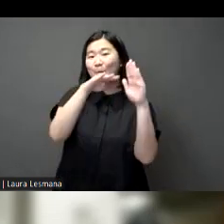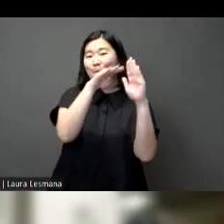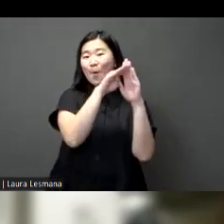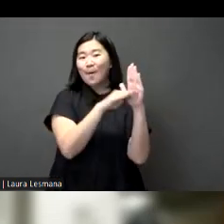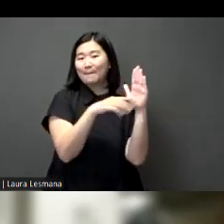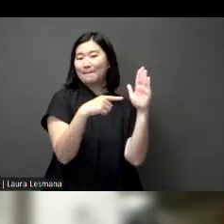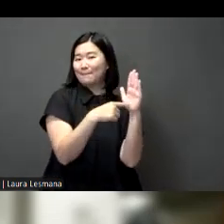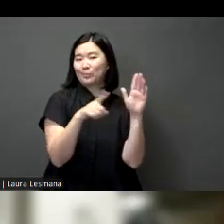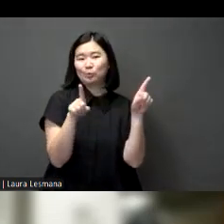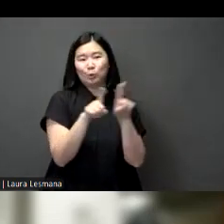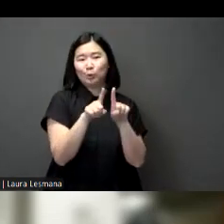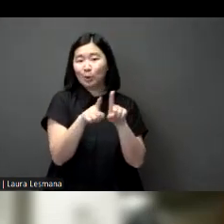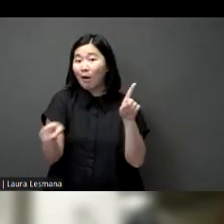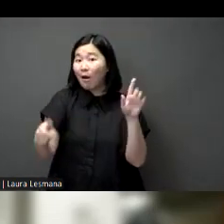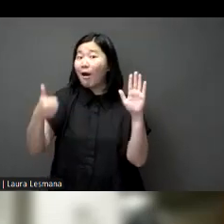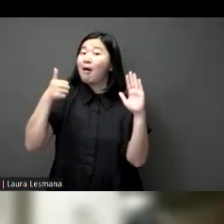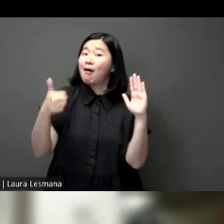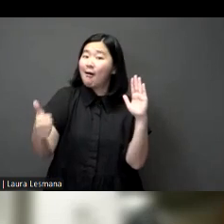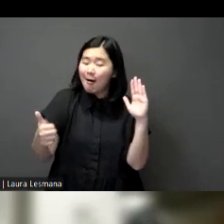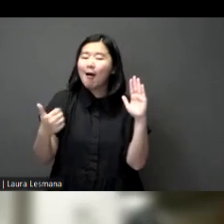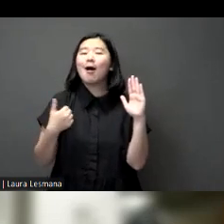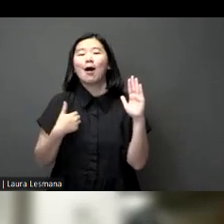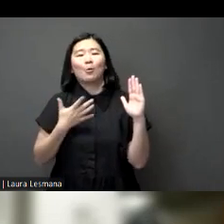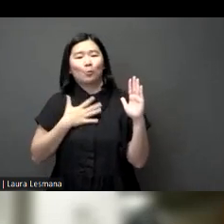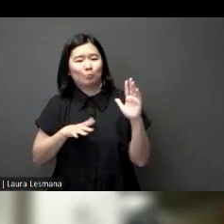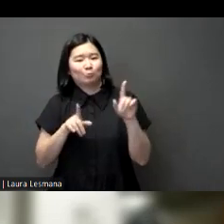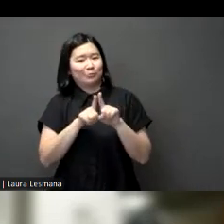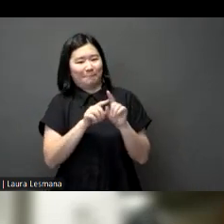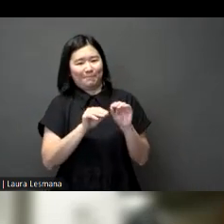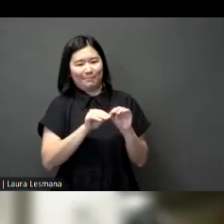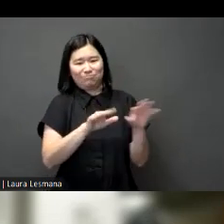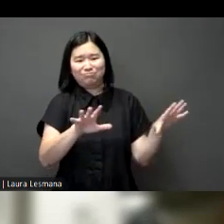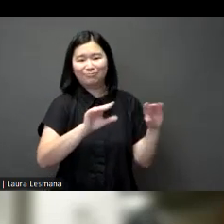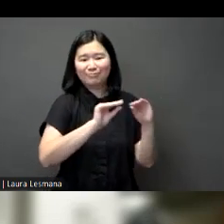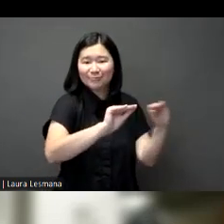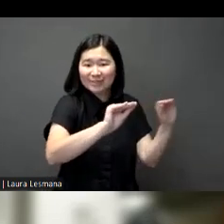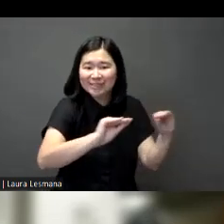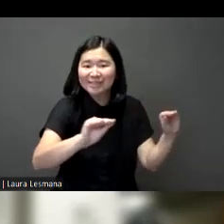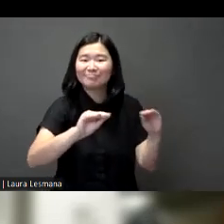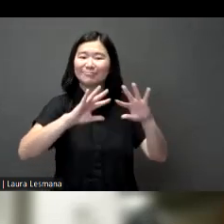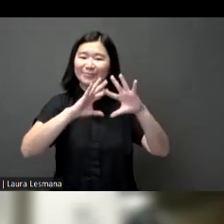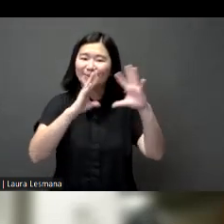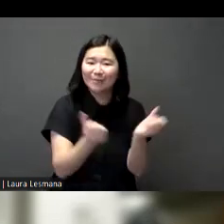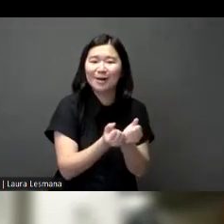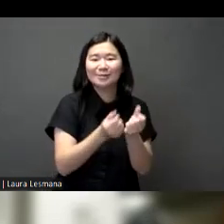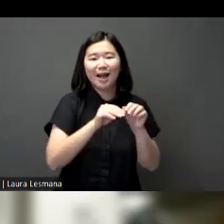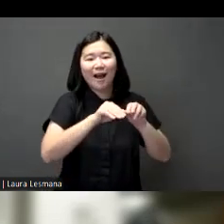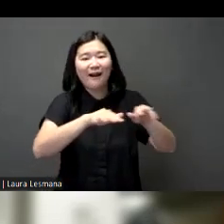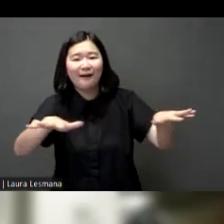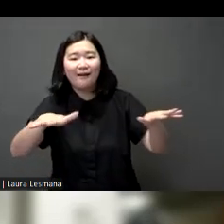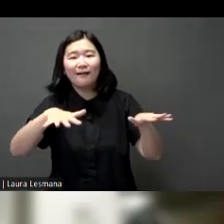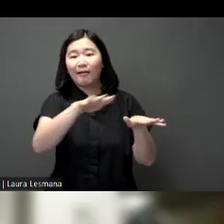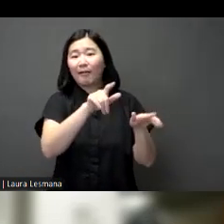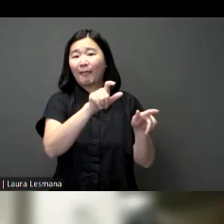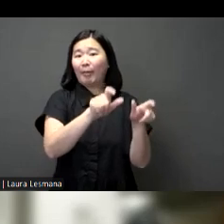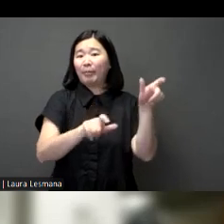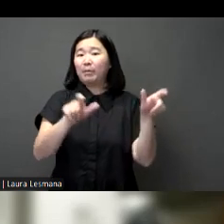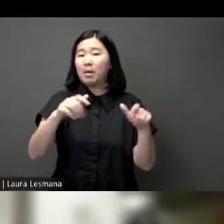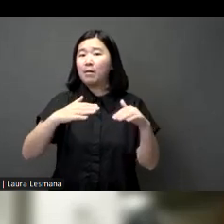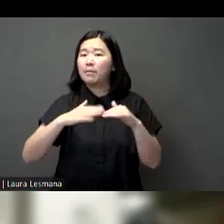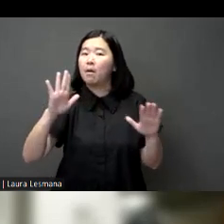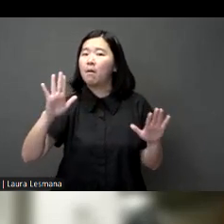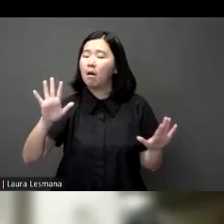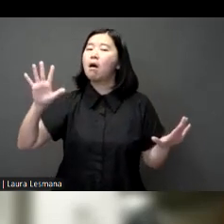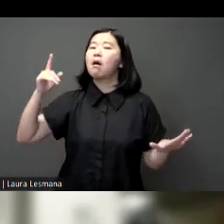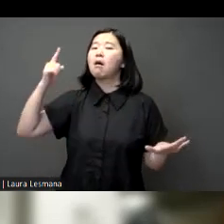estilos de vida para, a través de la sensibilización para poder reducir entonces el riesgo de sufrir esta enfermedad. El otro supuesto es